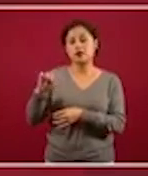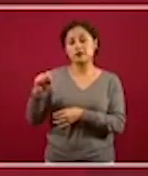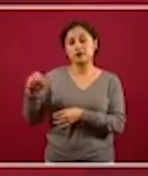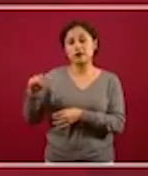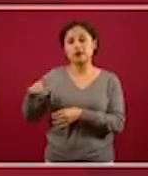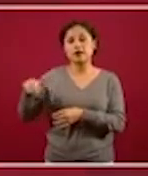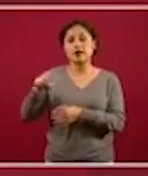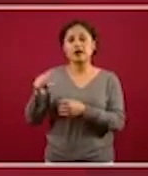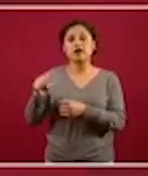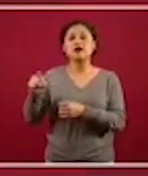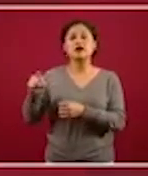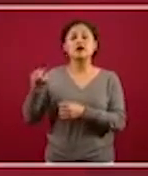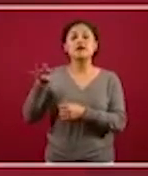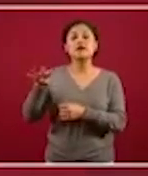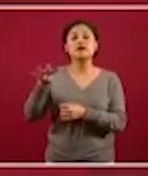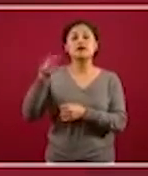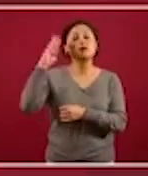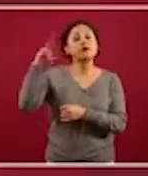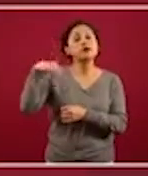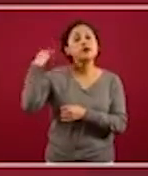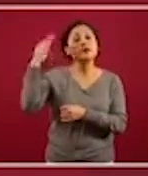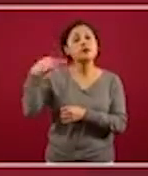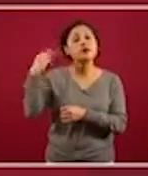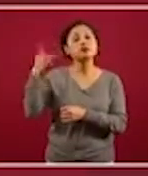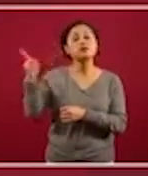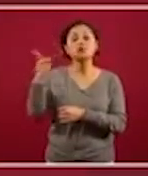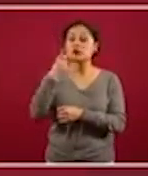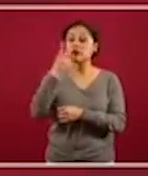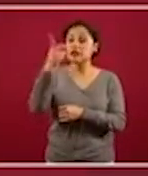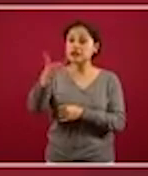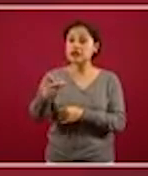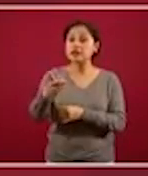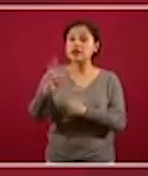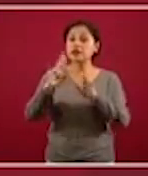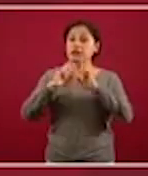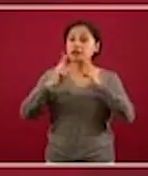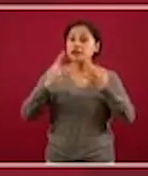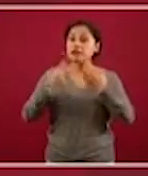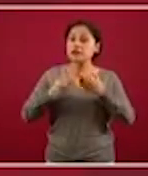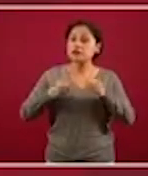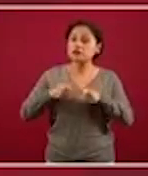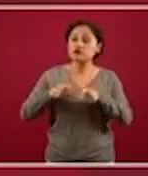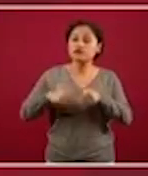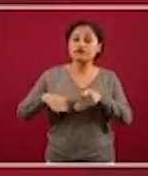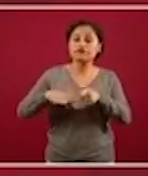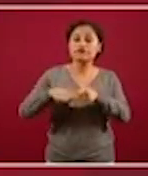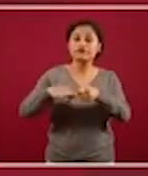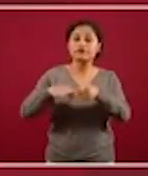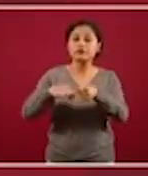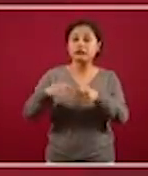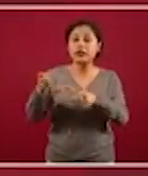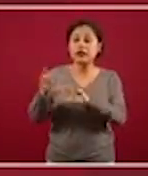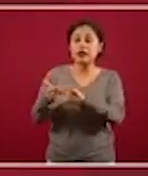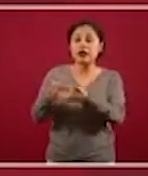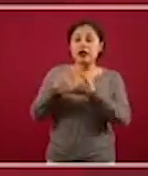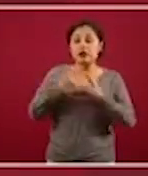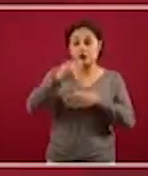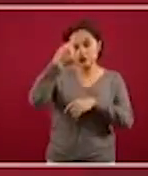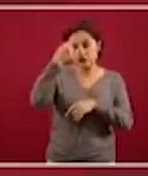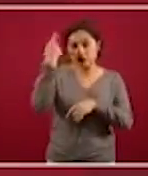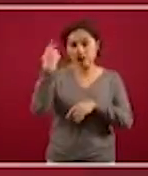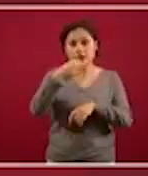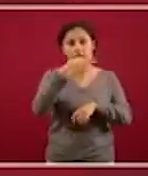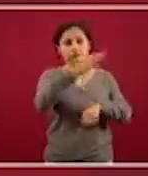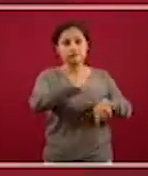marzo, se declaró en sesión permanente. Esto lo que nos permite es tener una agilidad inmediata para la convocatoria del